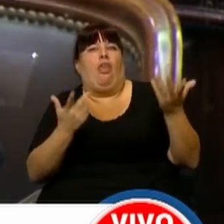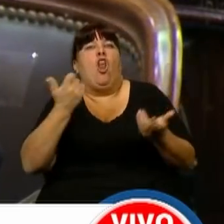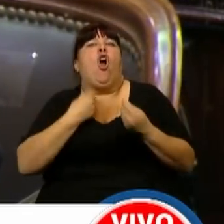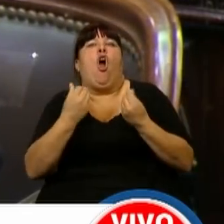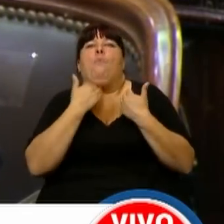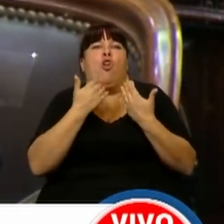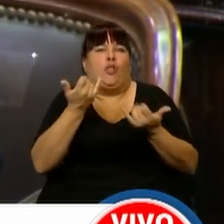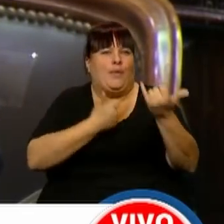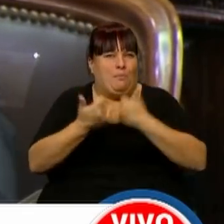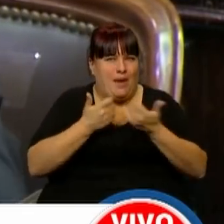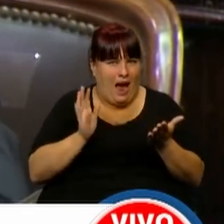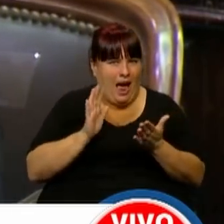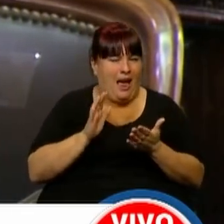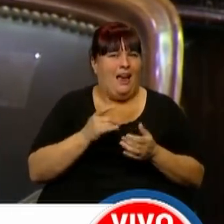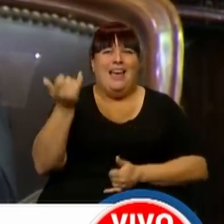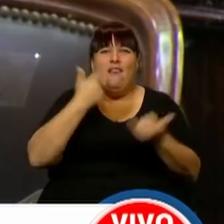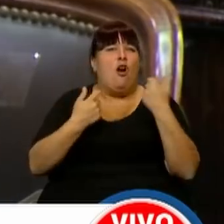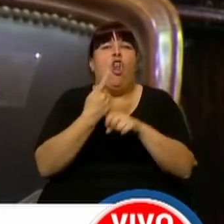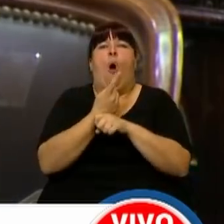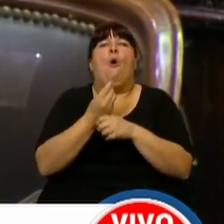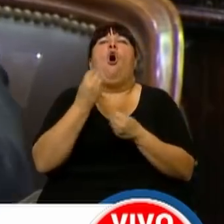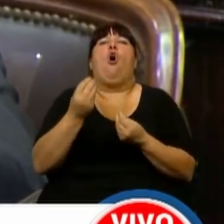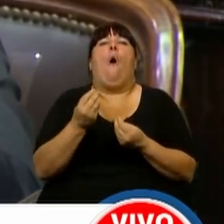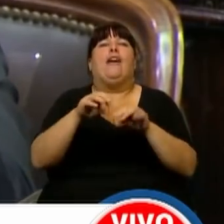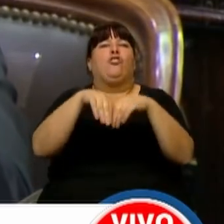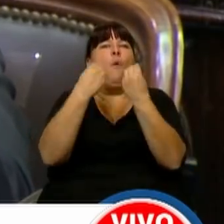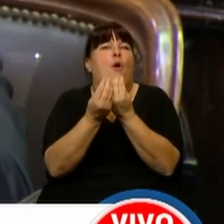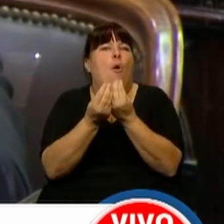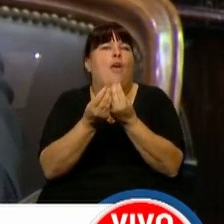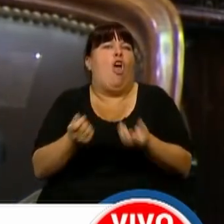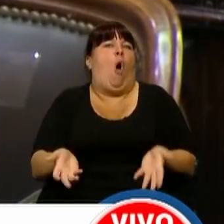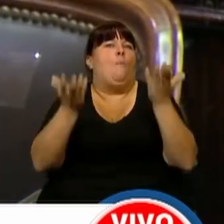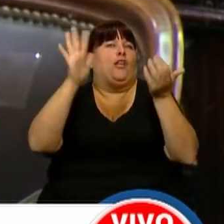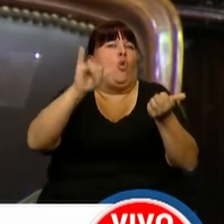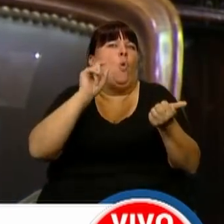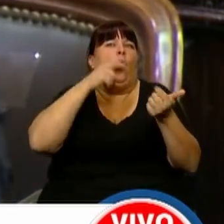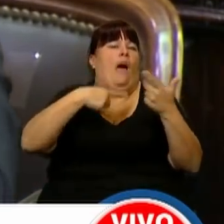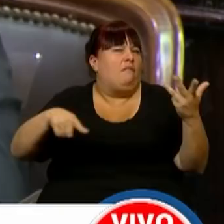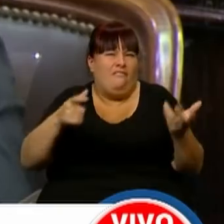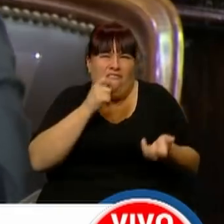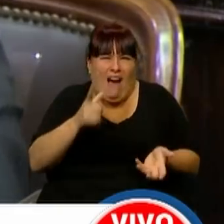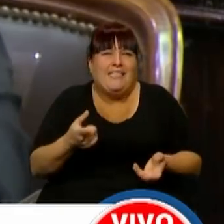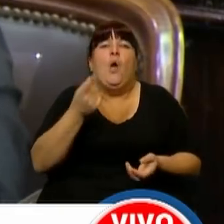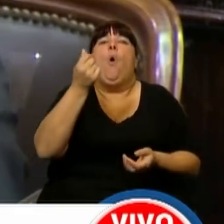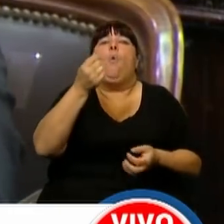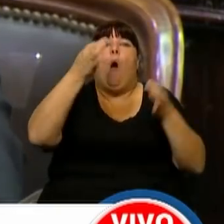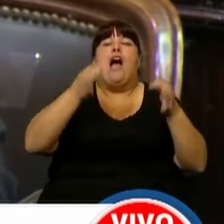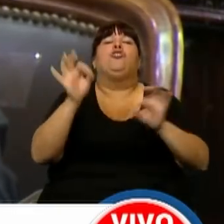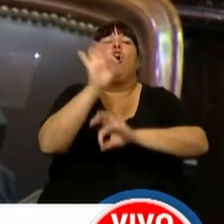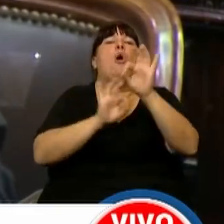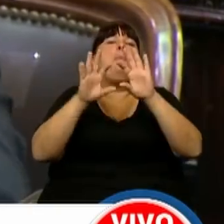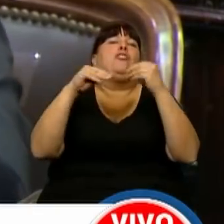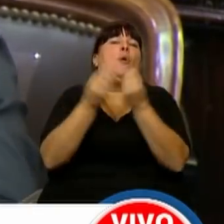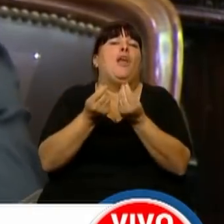cómo le iban a hacer tampoco. Nadie pudo informar ni cuánto iba a ser en promedio el aumento de tarifas. Un dato muy simple, ¿cuánto va a ser en promedio el aumento